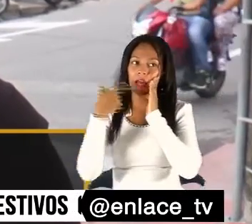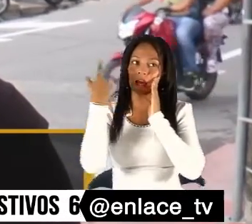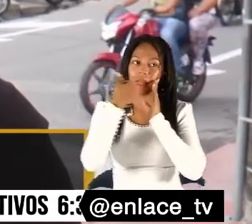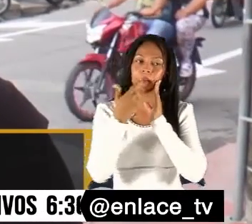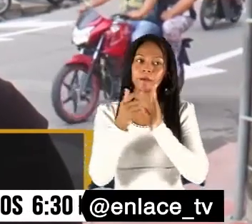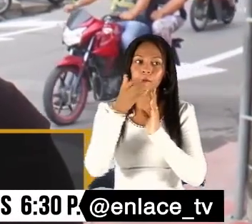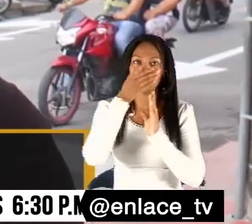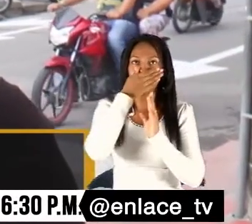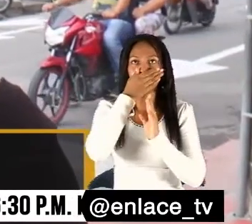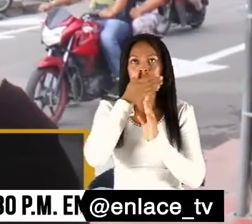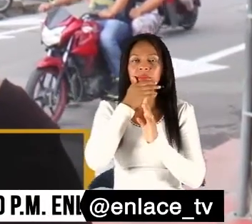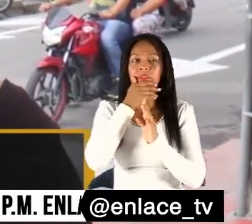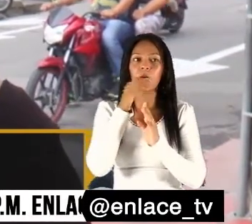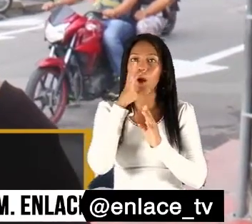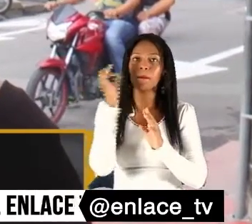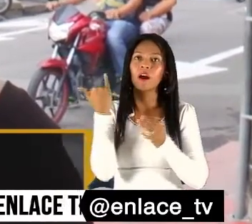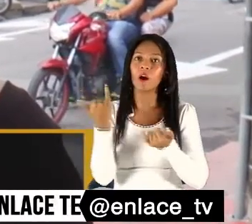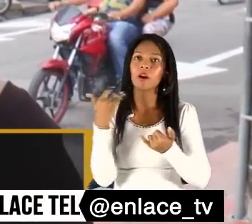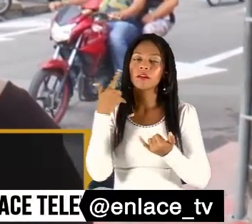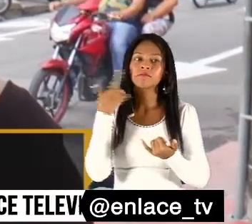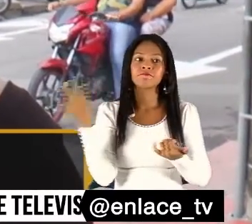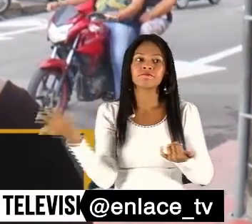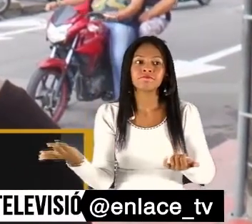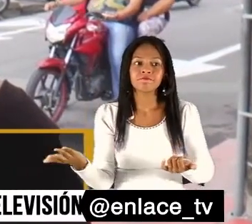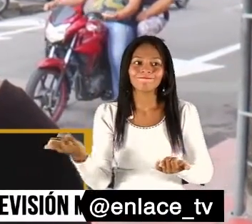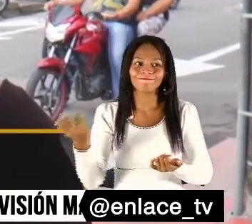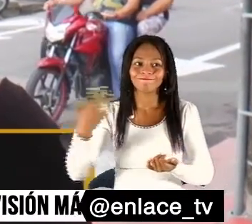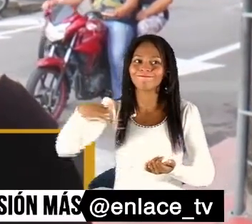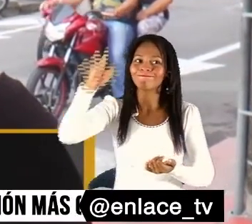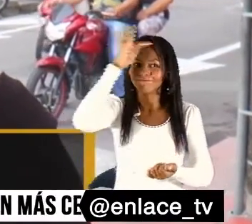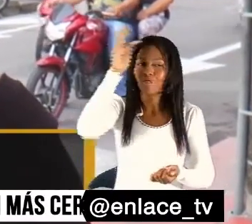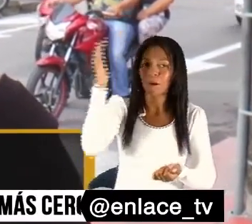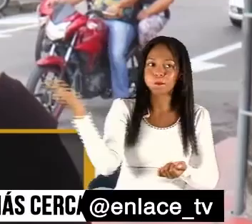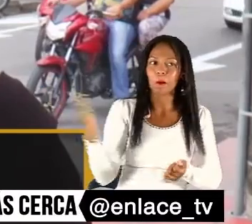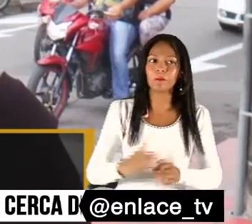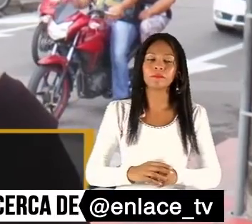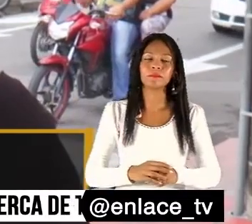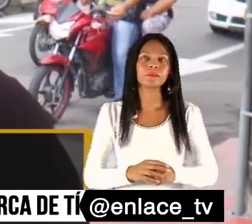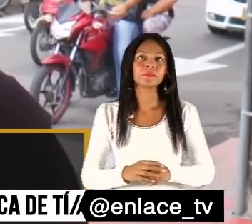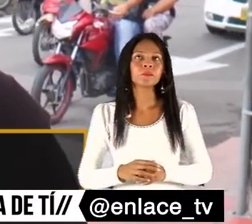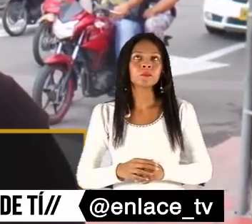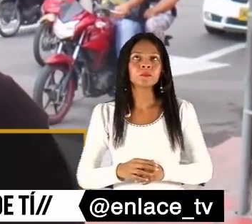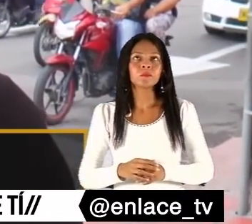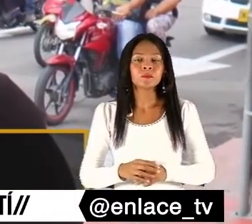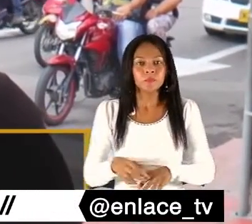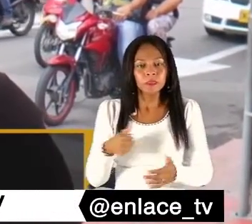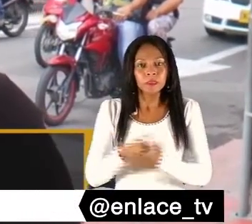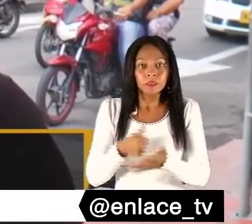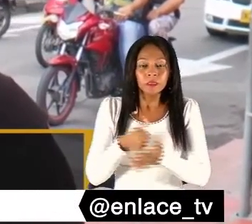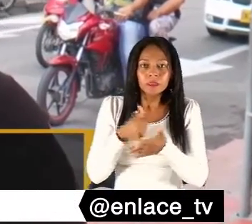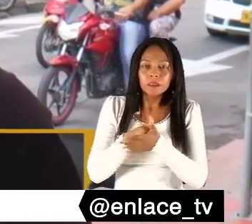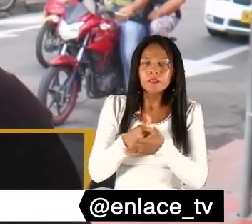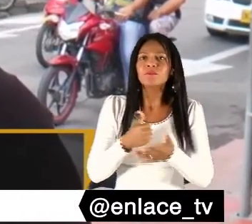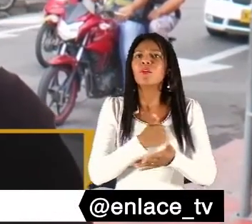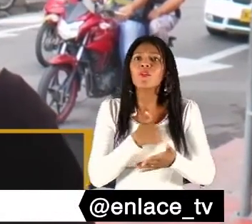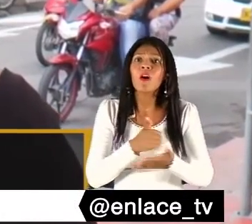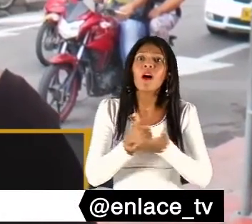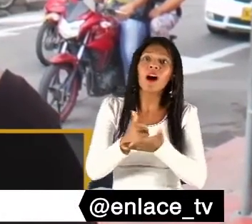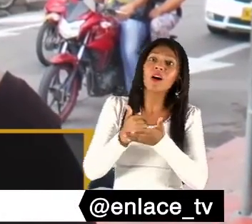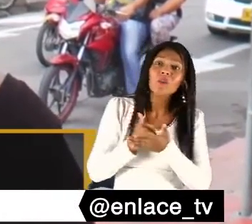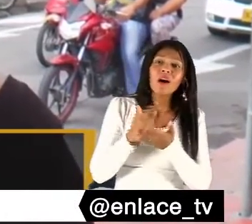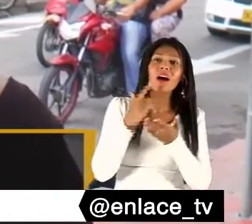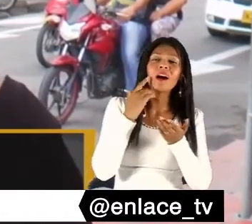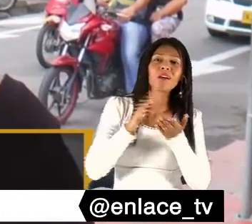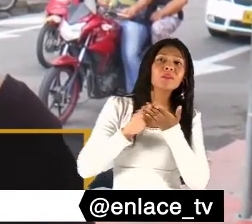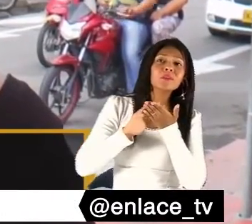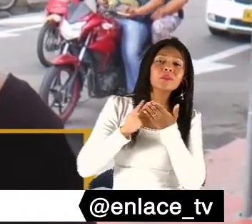él ahorita está aquí en la clínica, Magdalena. Bregando a ver qué le pueden arreglar